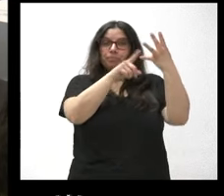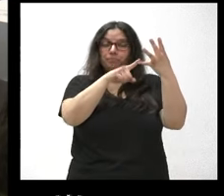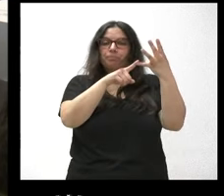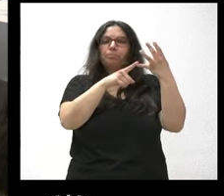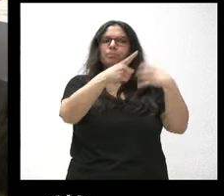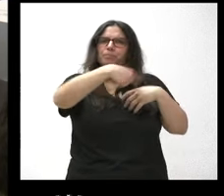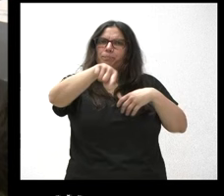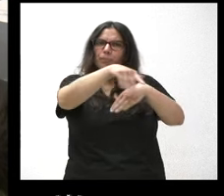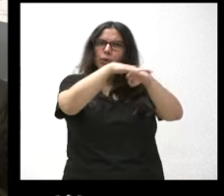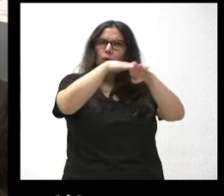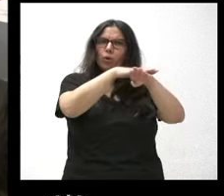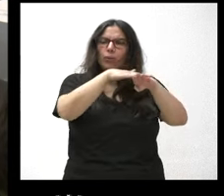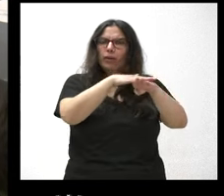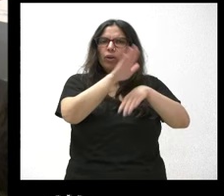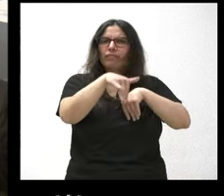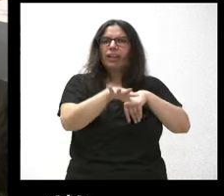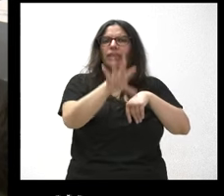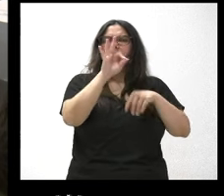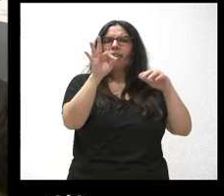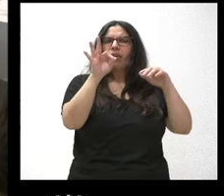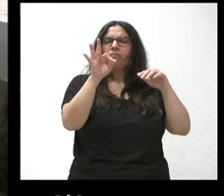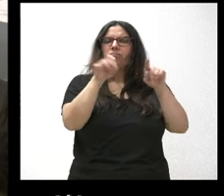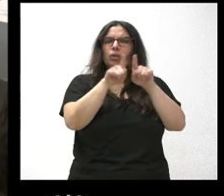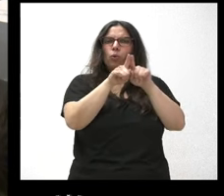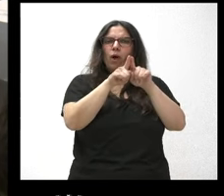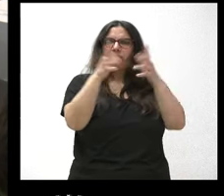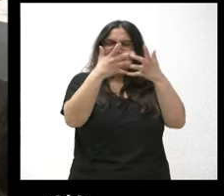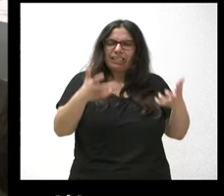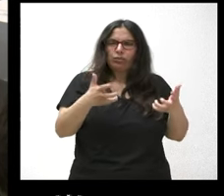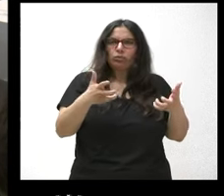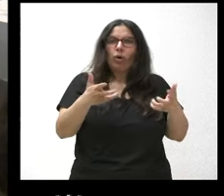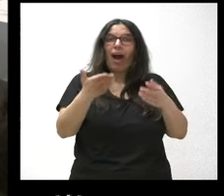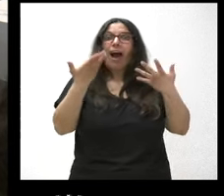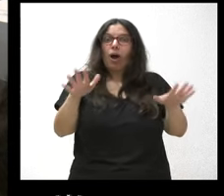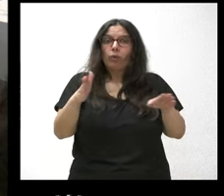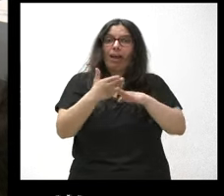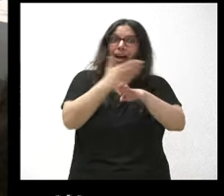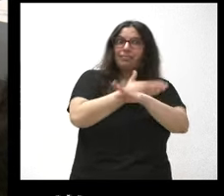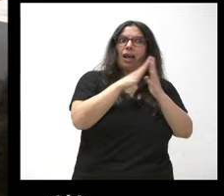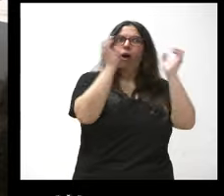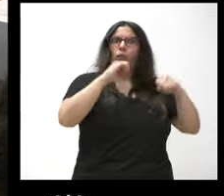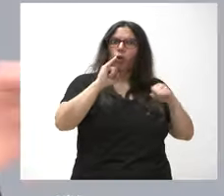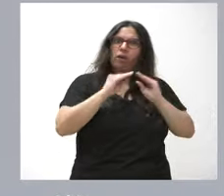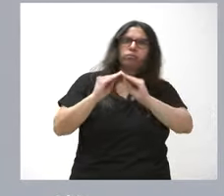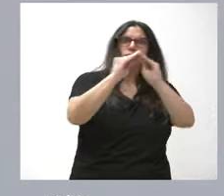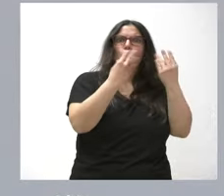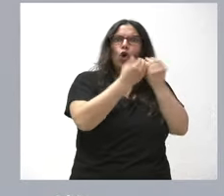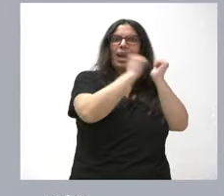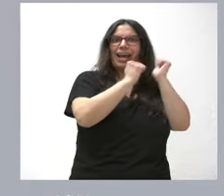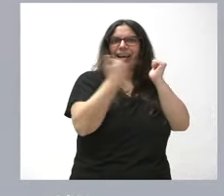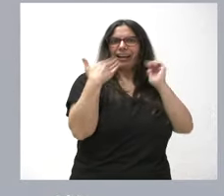Ejecutivo opta por un texto que rompe con el consenso logrado en Castilla y León con Herrera? Muchas gracias. Pues muchas de